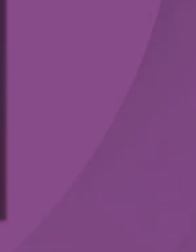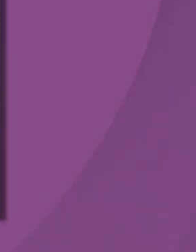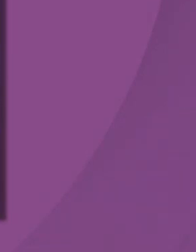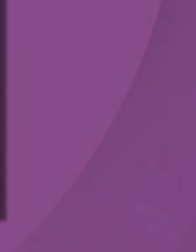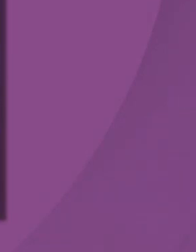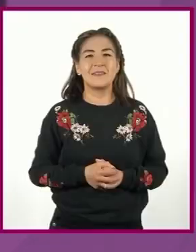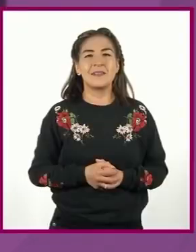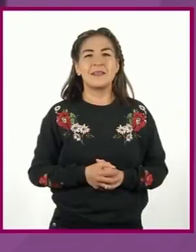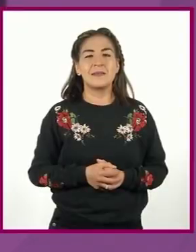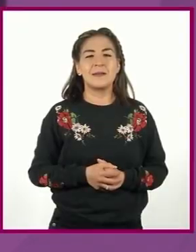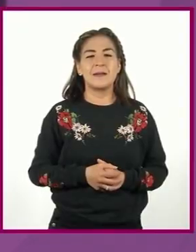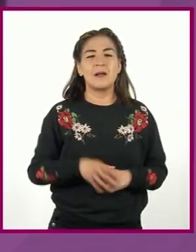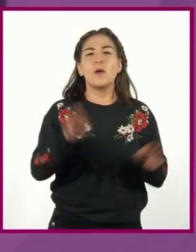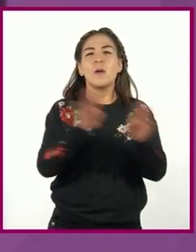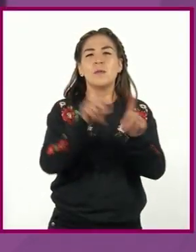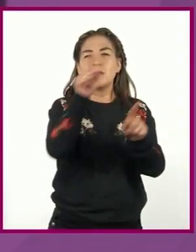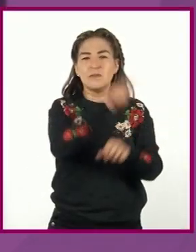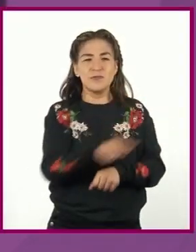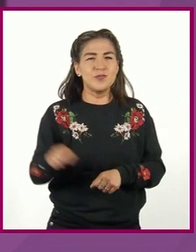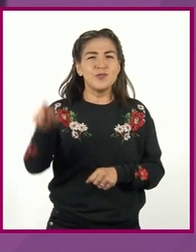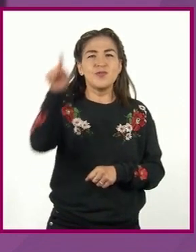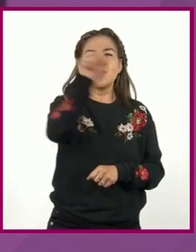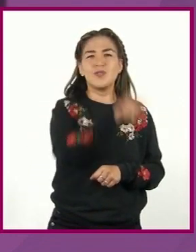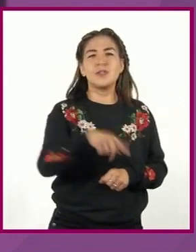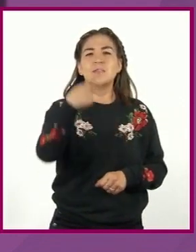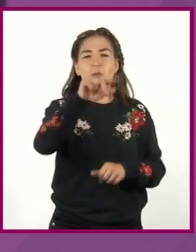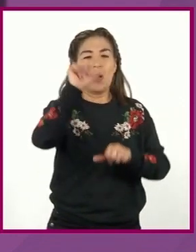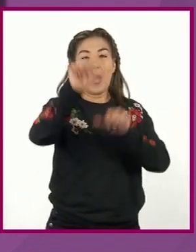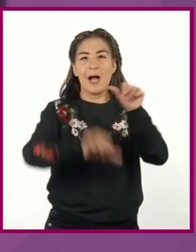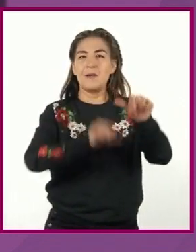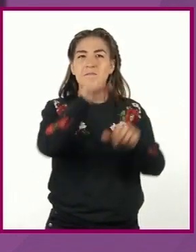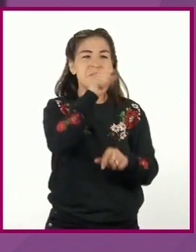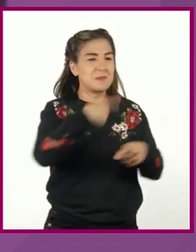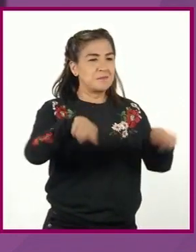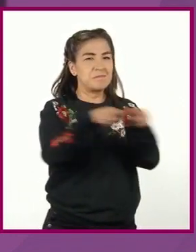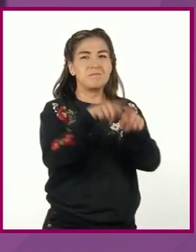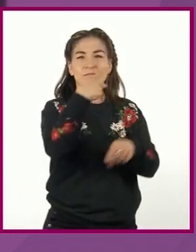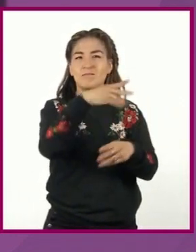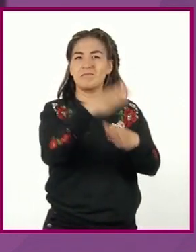La corriente eléctrica son los átomos fijos del material.